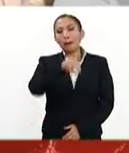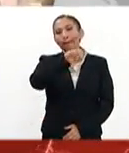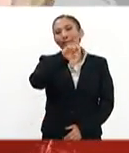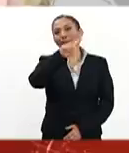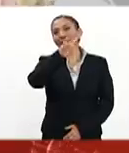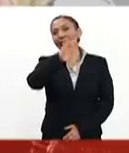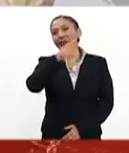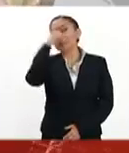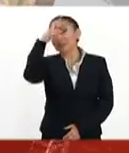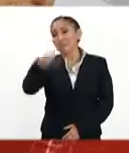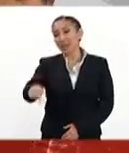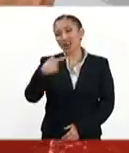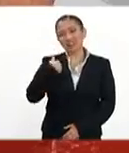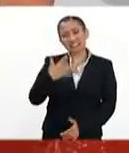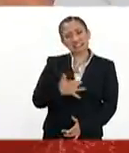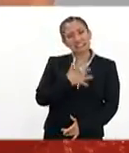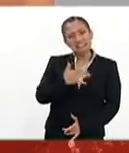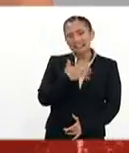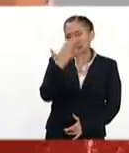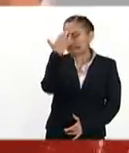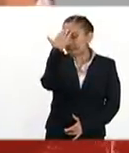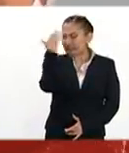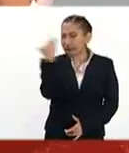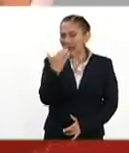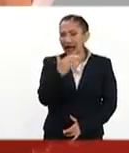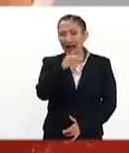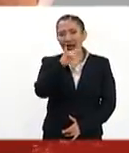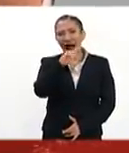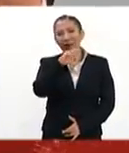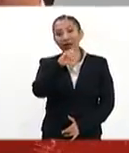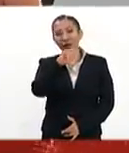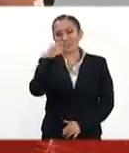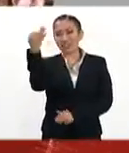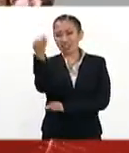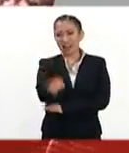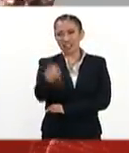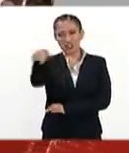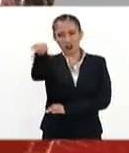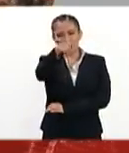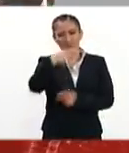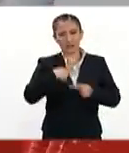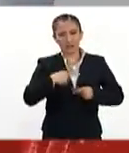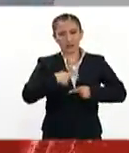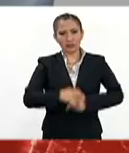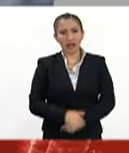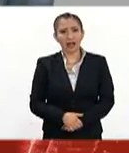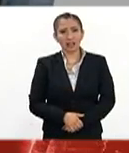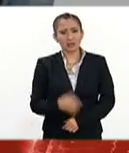Antonio Meade dice que a México le duele profundamente que Javier Duarte haya traicionado a la población.